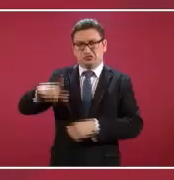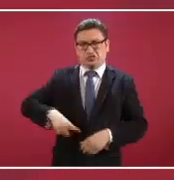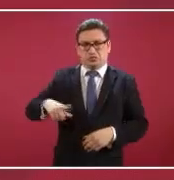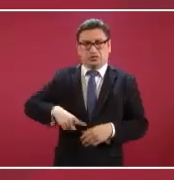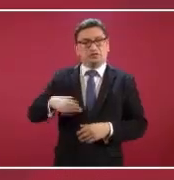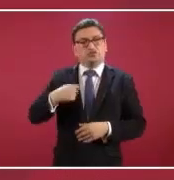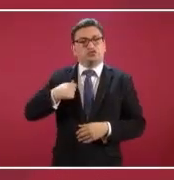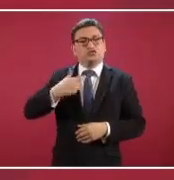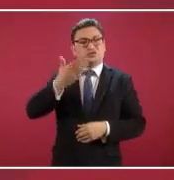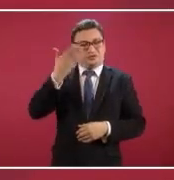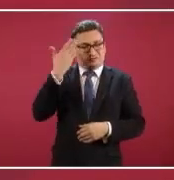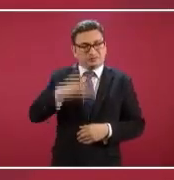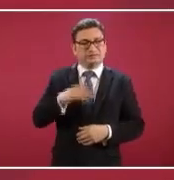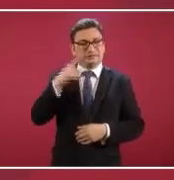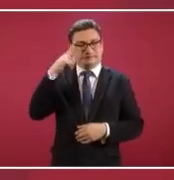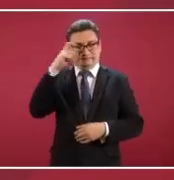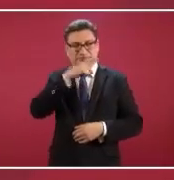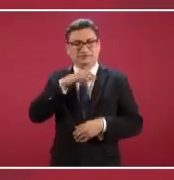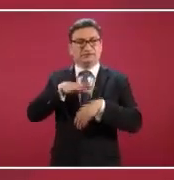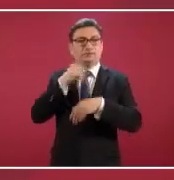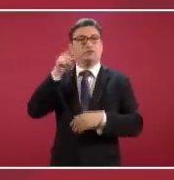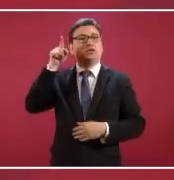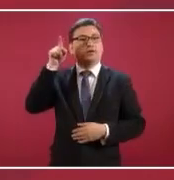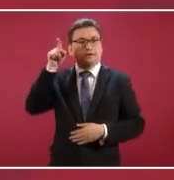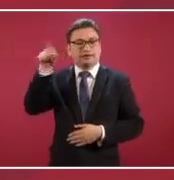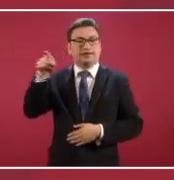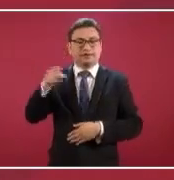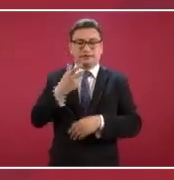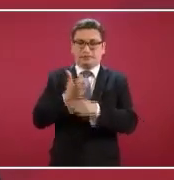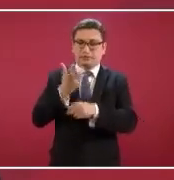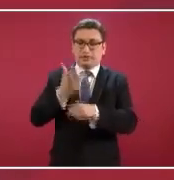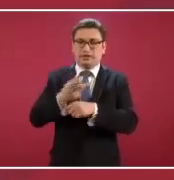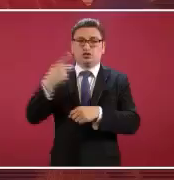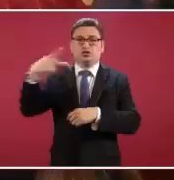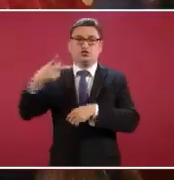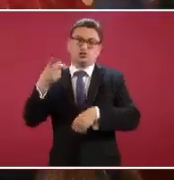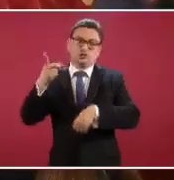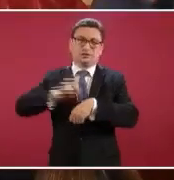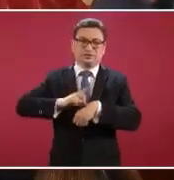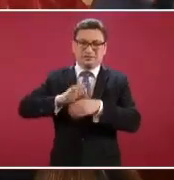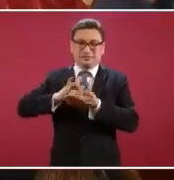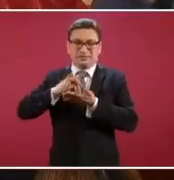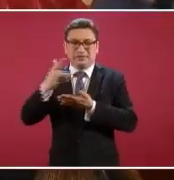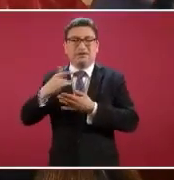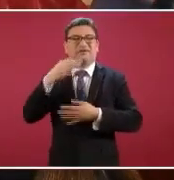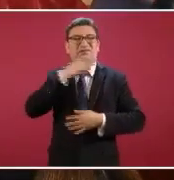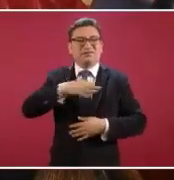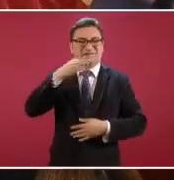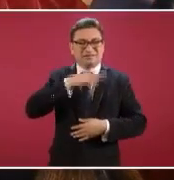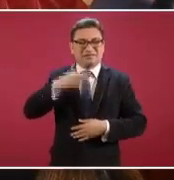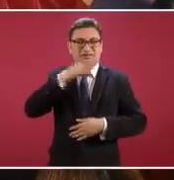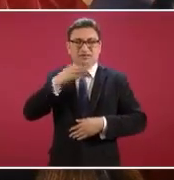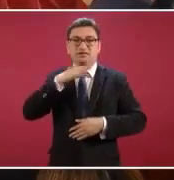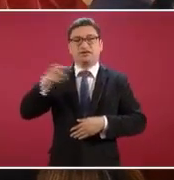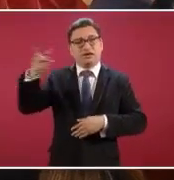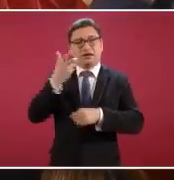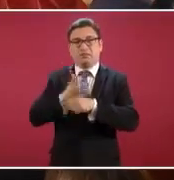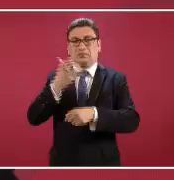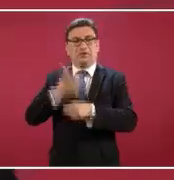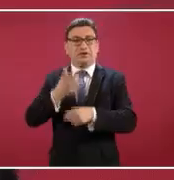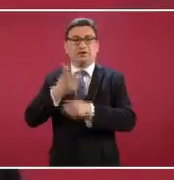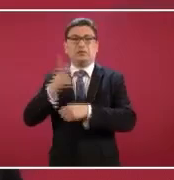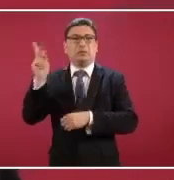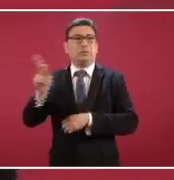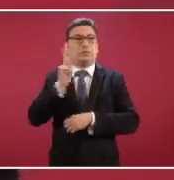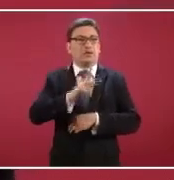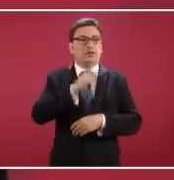son un poco difíciles, porque en Estados Unidos es Día de Gracias, y el Día de Gracias en los Estados Unidos es una celebración equivalente a la